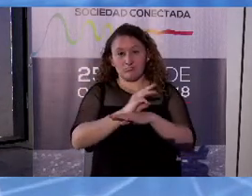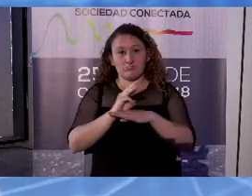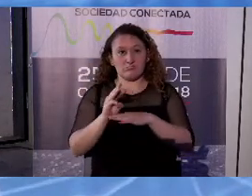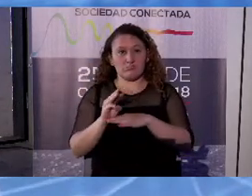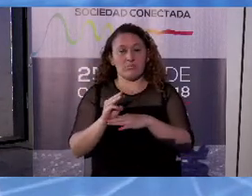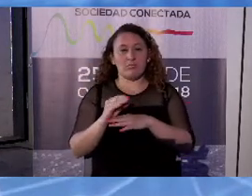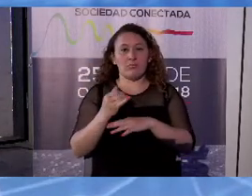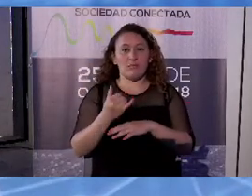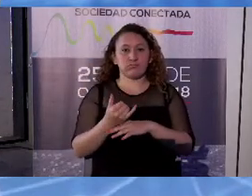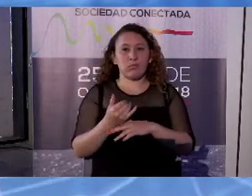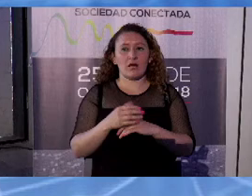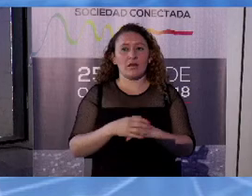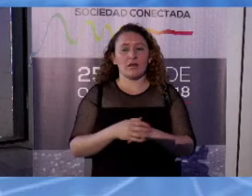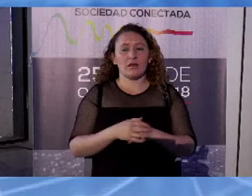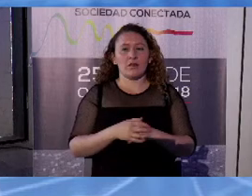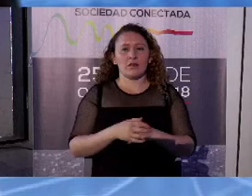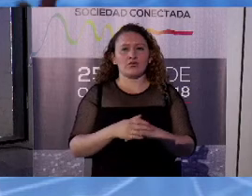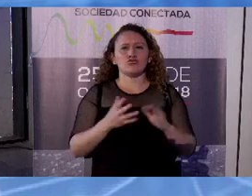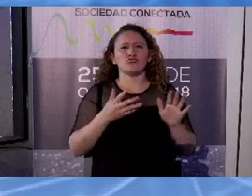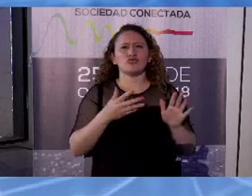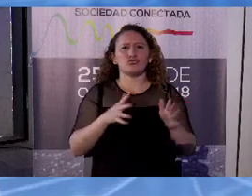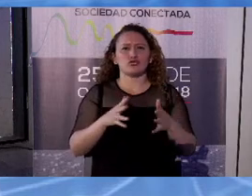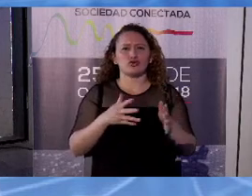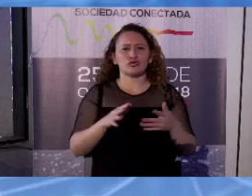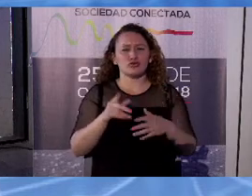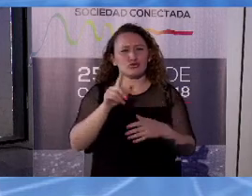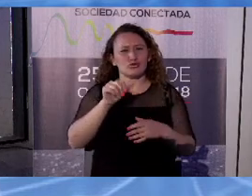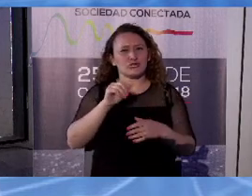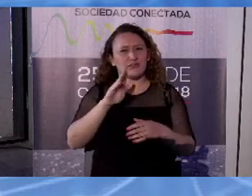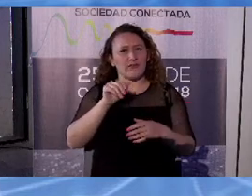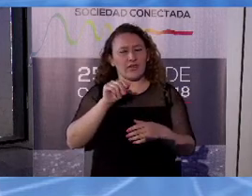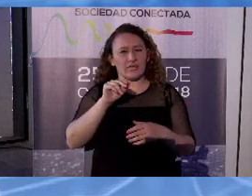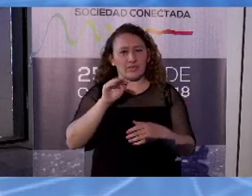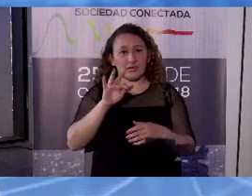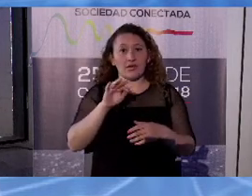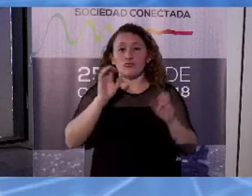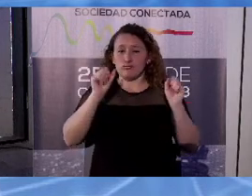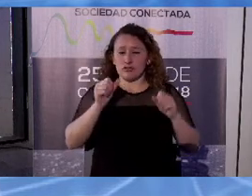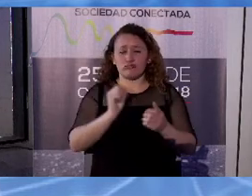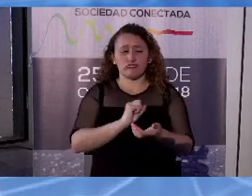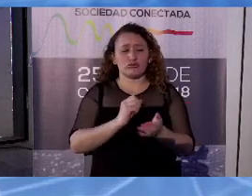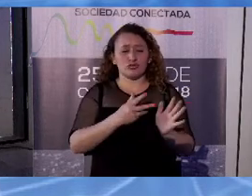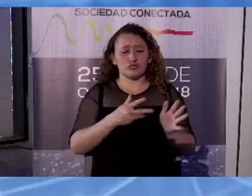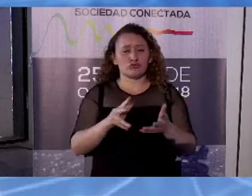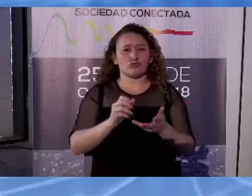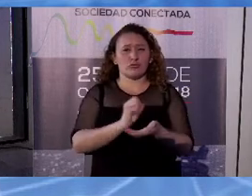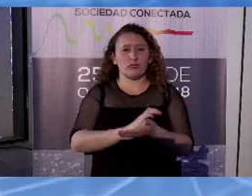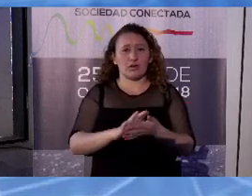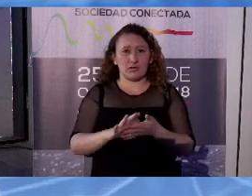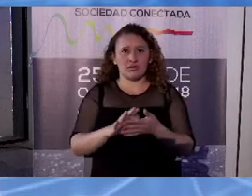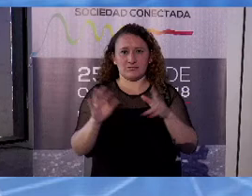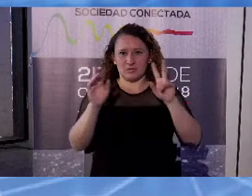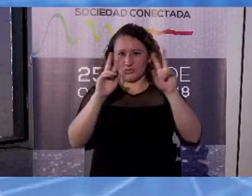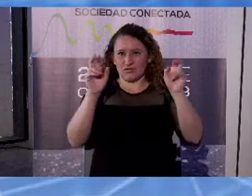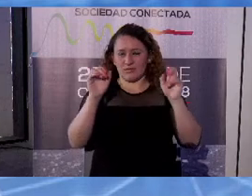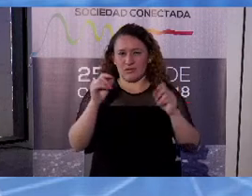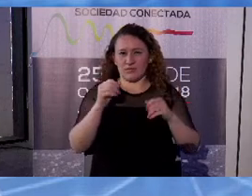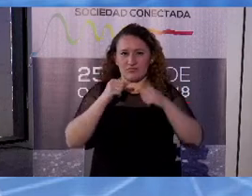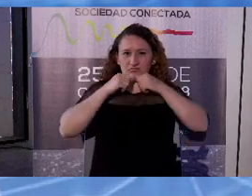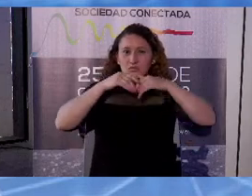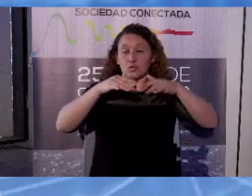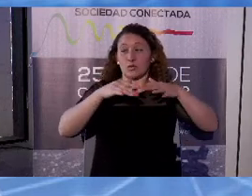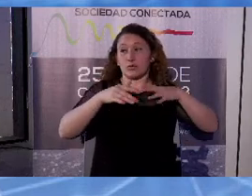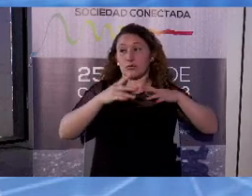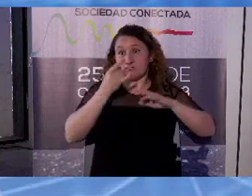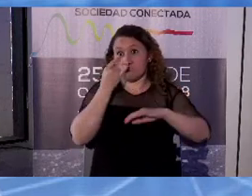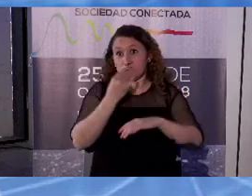cantidad de de cursos que son totalmente gratis para todos aquellos involucrados en el sector público y que serían